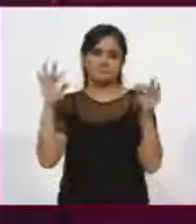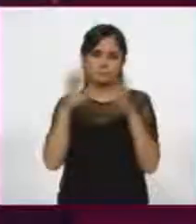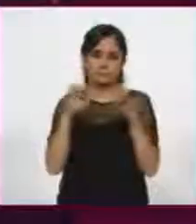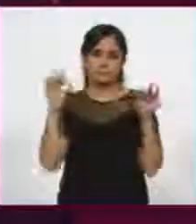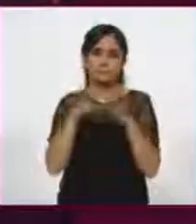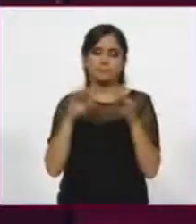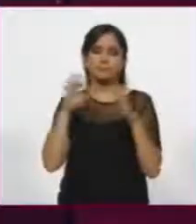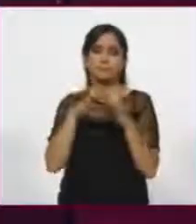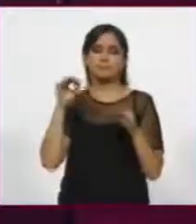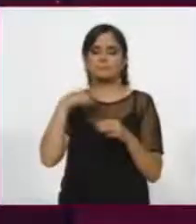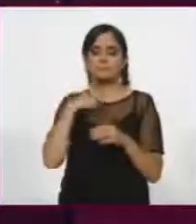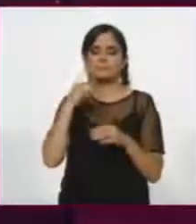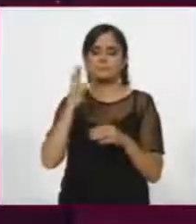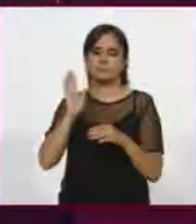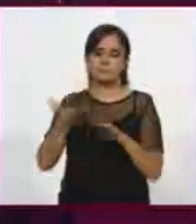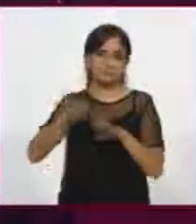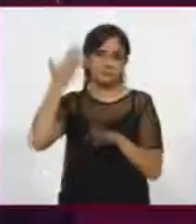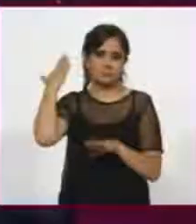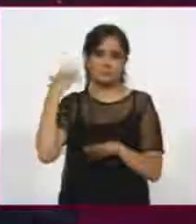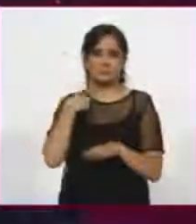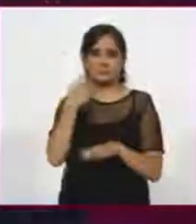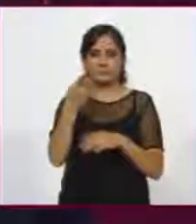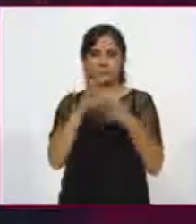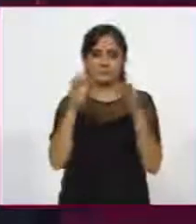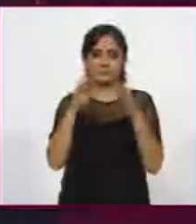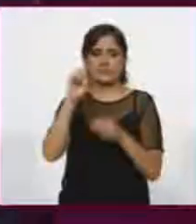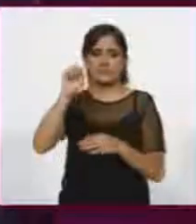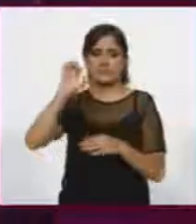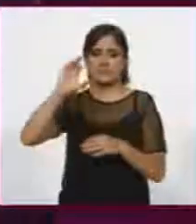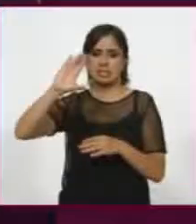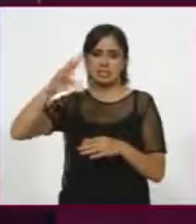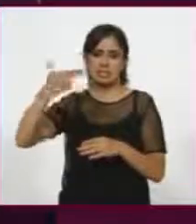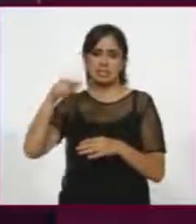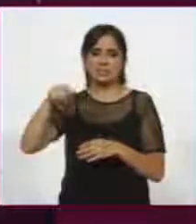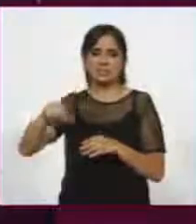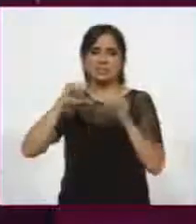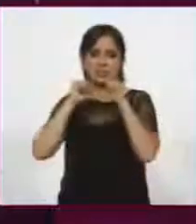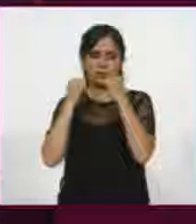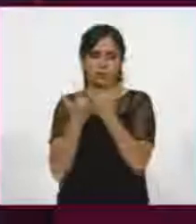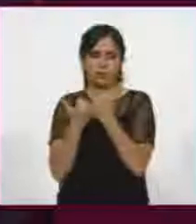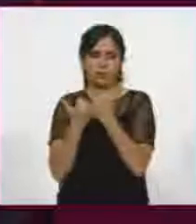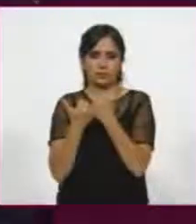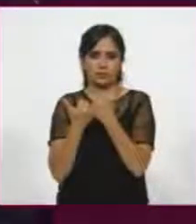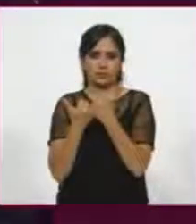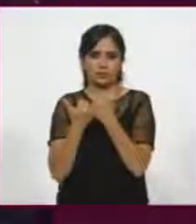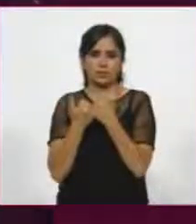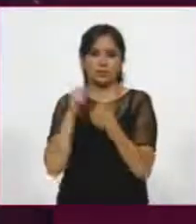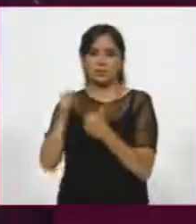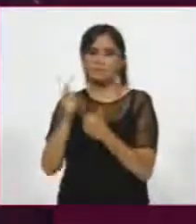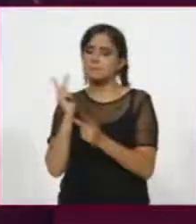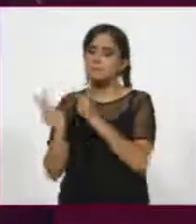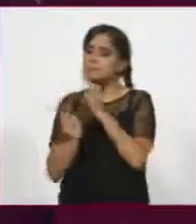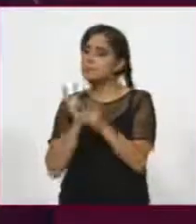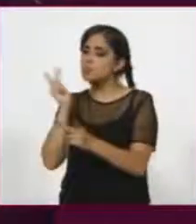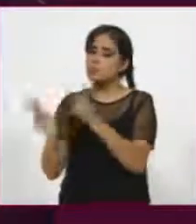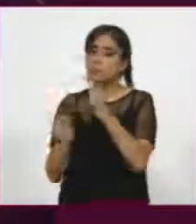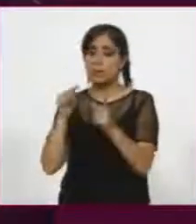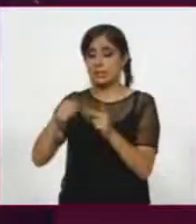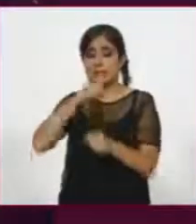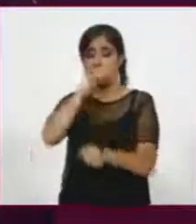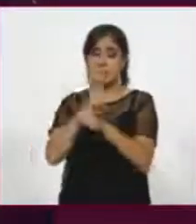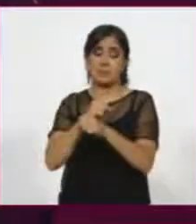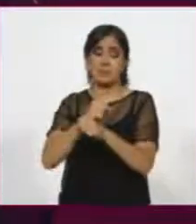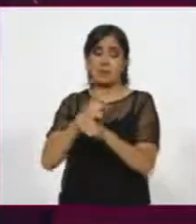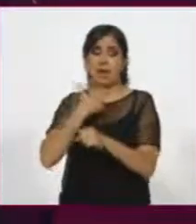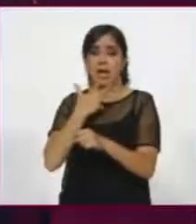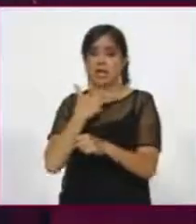Pew Research. Hemos hablado ya antes de este organismo, de esta ONG que tiene la mayor cantidad de recursos en el mundo para hacer